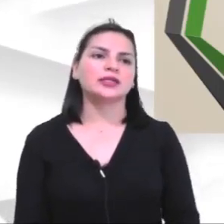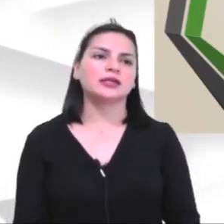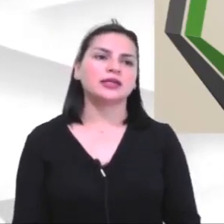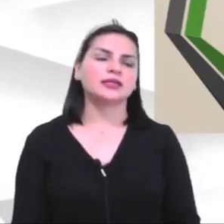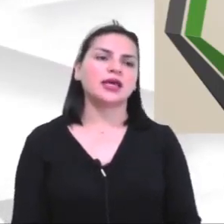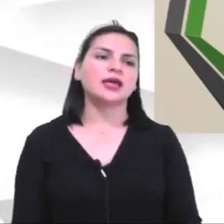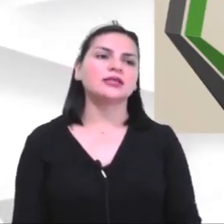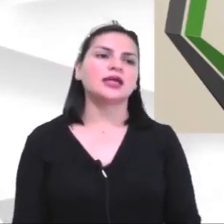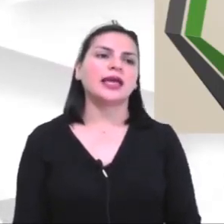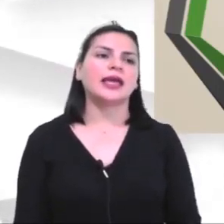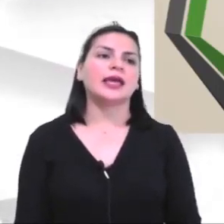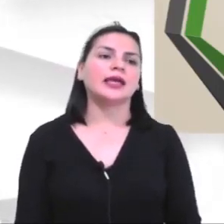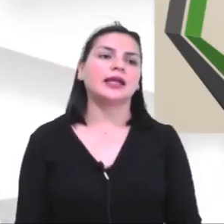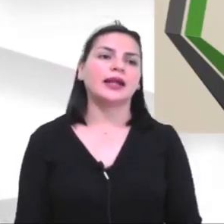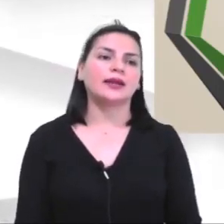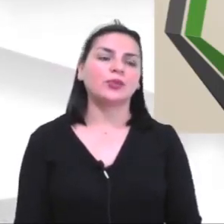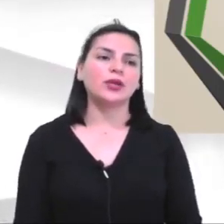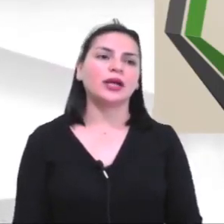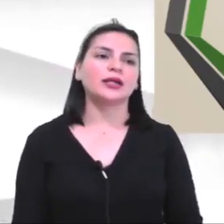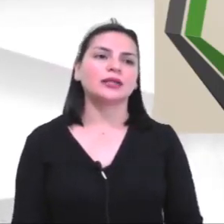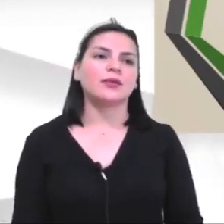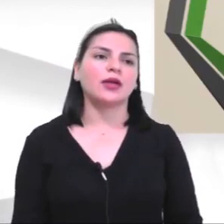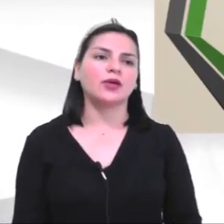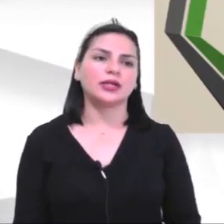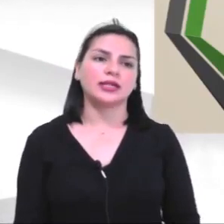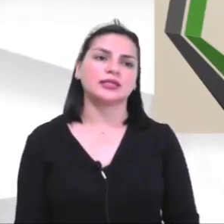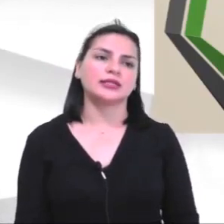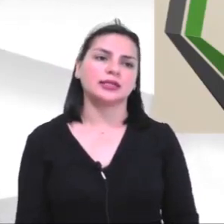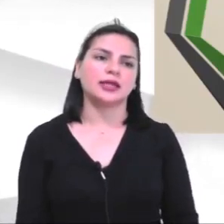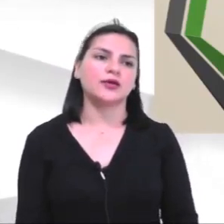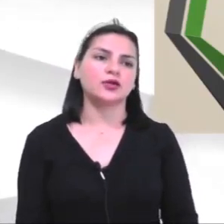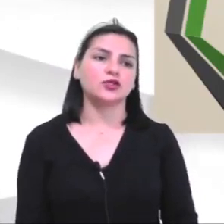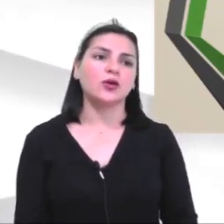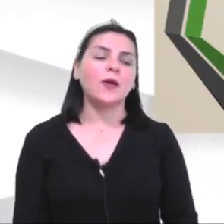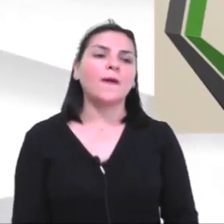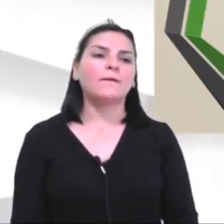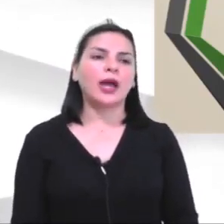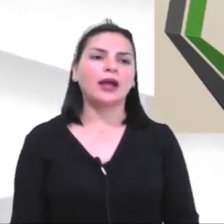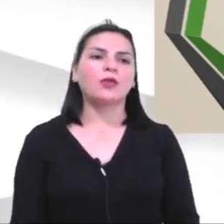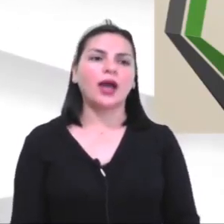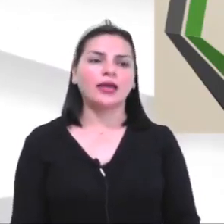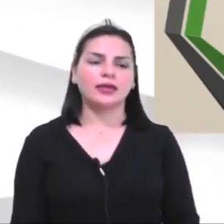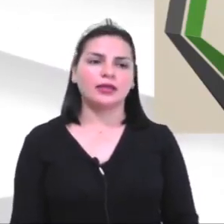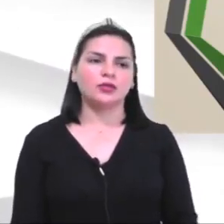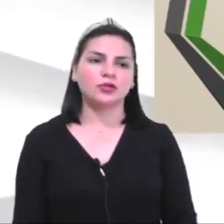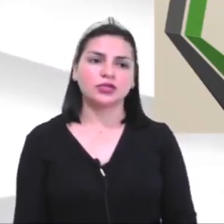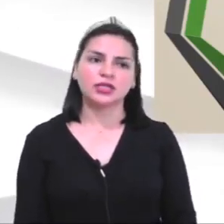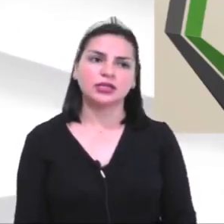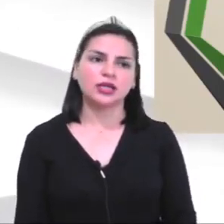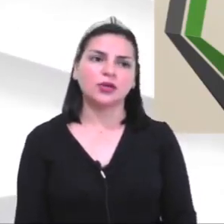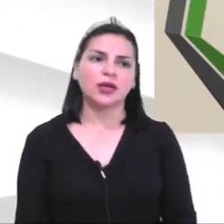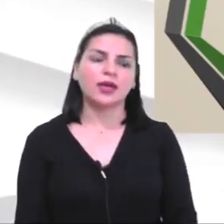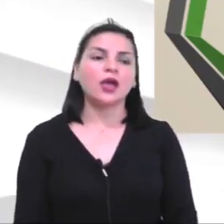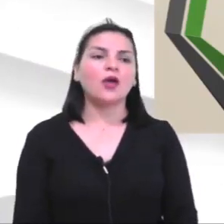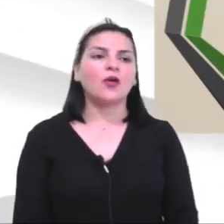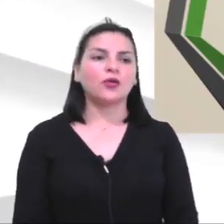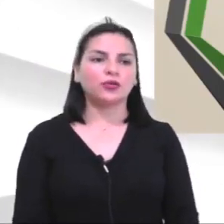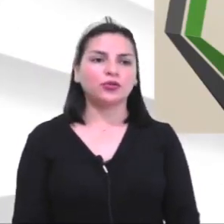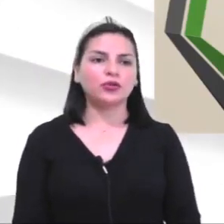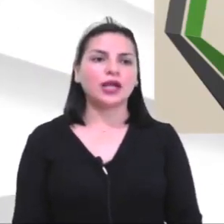el 66, la República de El Salvador en el 68, Paraguay en el número